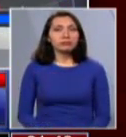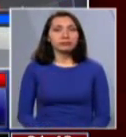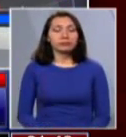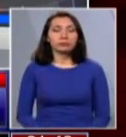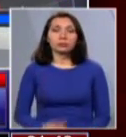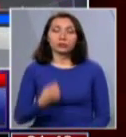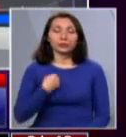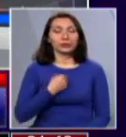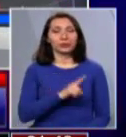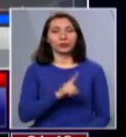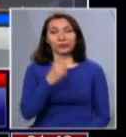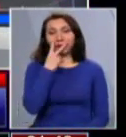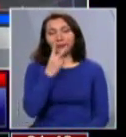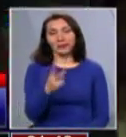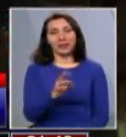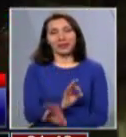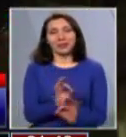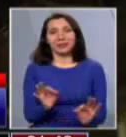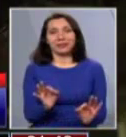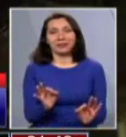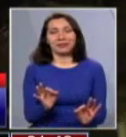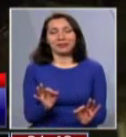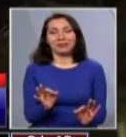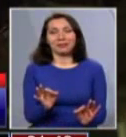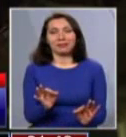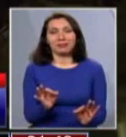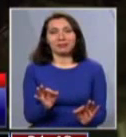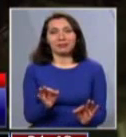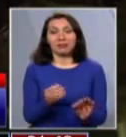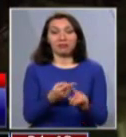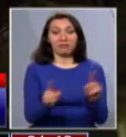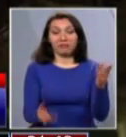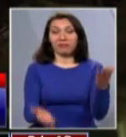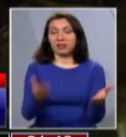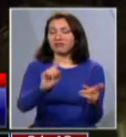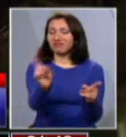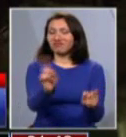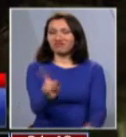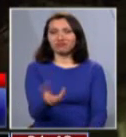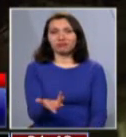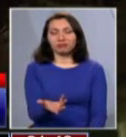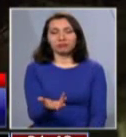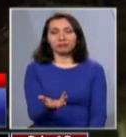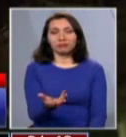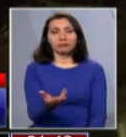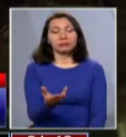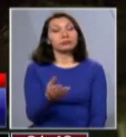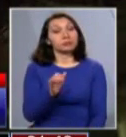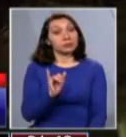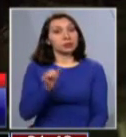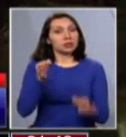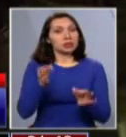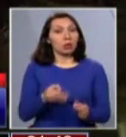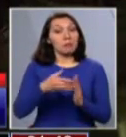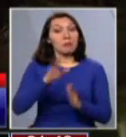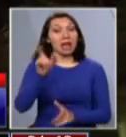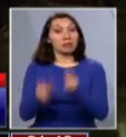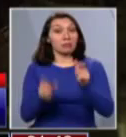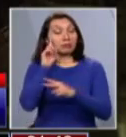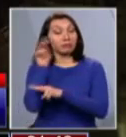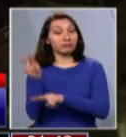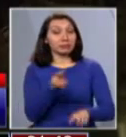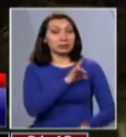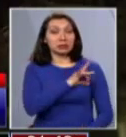yo no yo no veo yo no veo demasiado la diferencia mónica y te aseguro que la mayoría de los